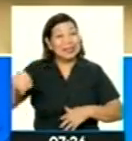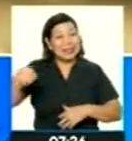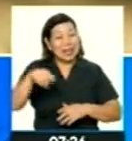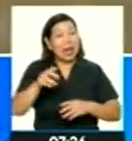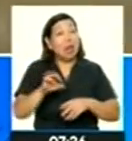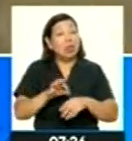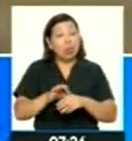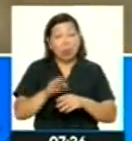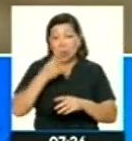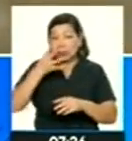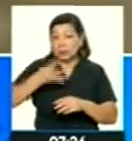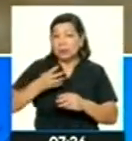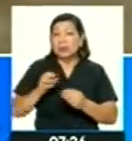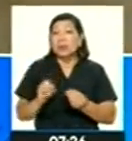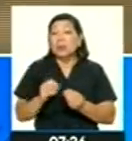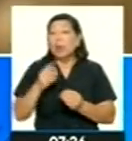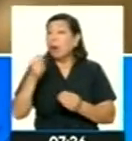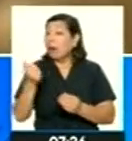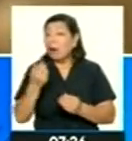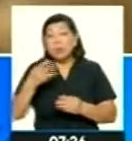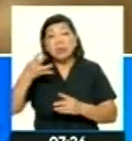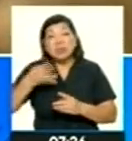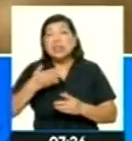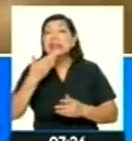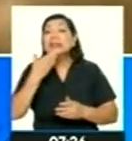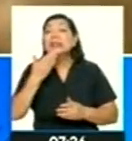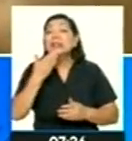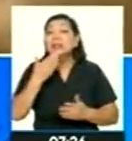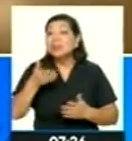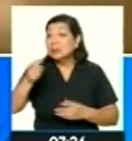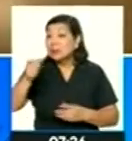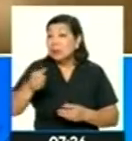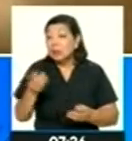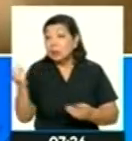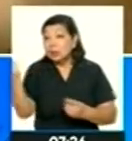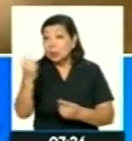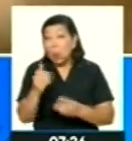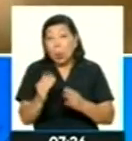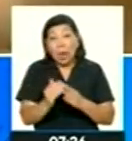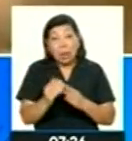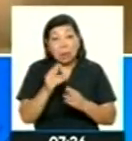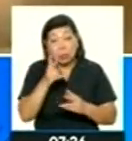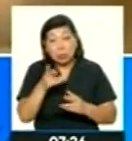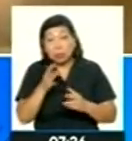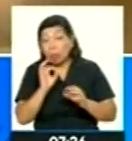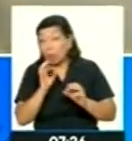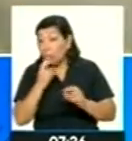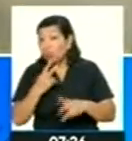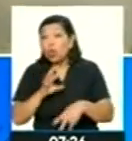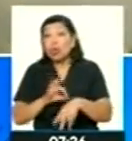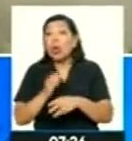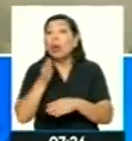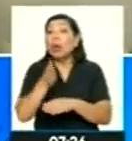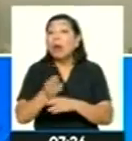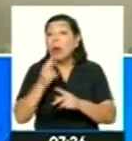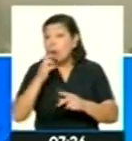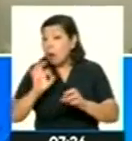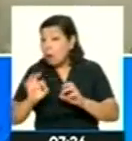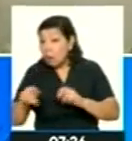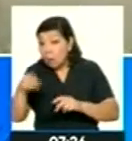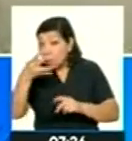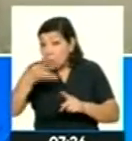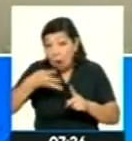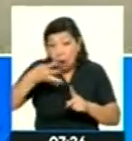esto permite hacer un tamizaje rápido, ¿no? Quienes van a su domicilio a seguir con su tratamiento conservador